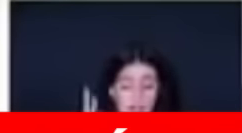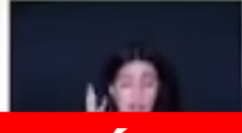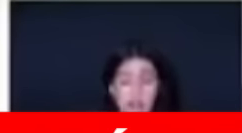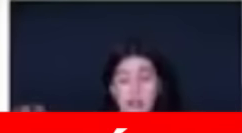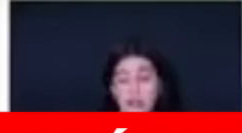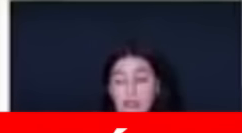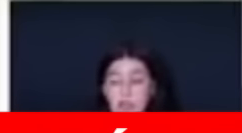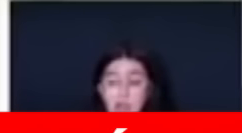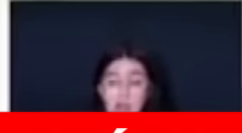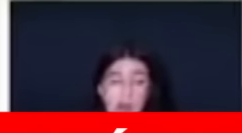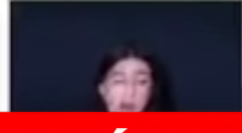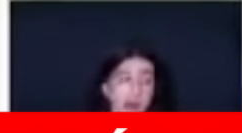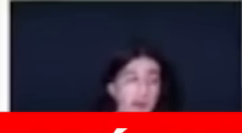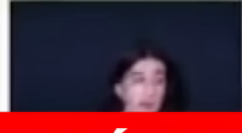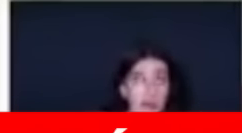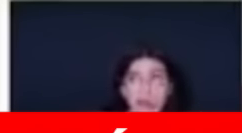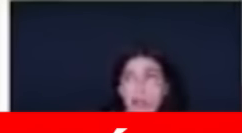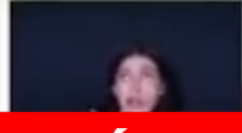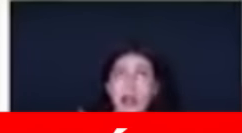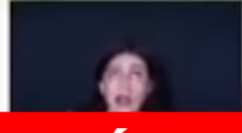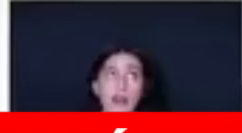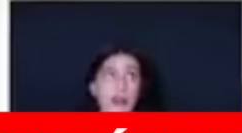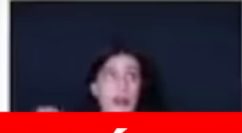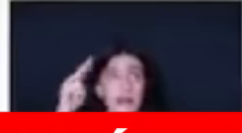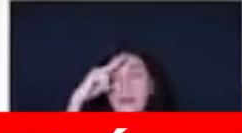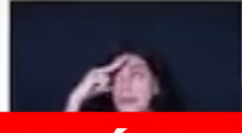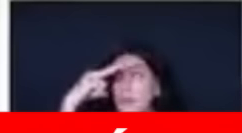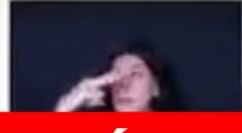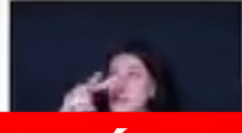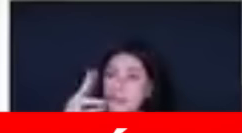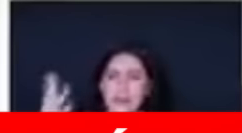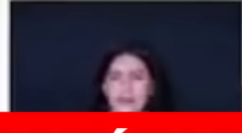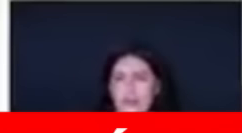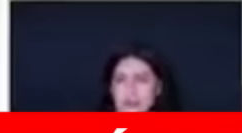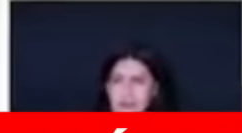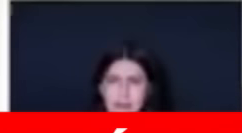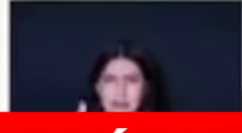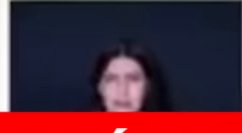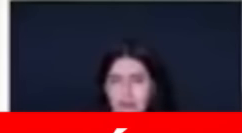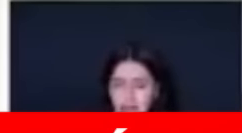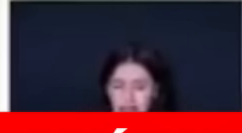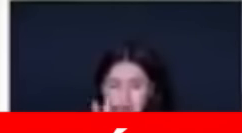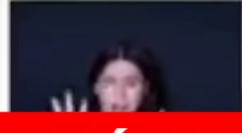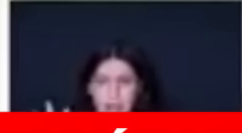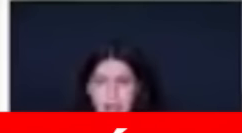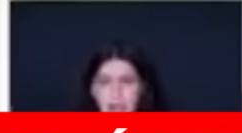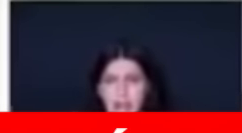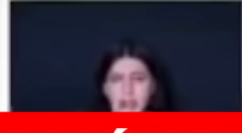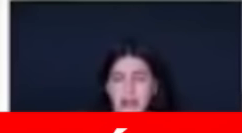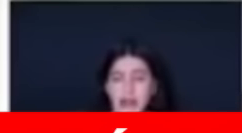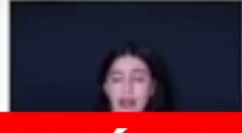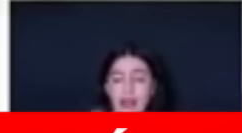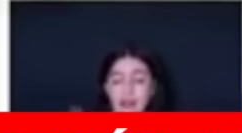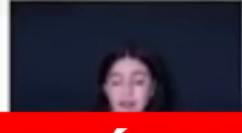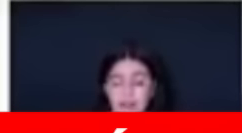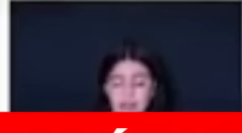de la soberanía nacional. Y que quede claro, querido Chihuahua,